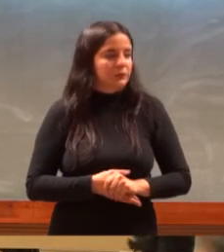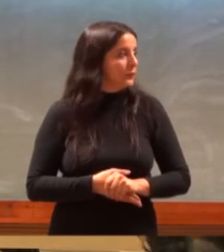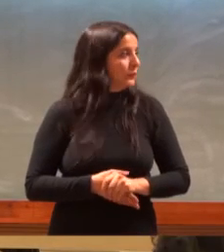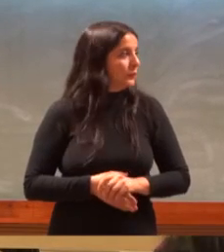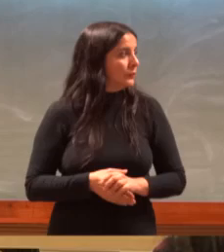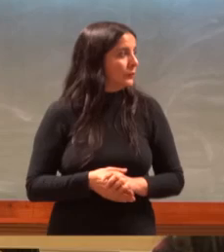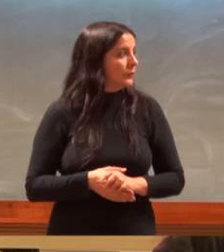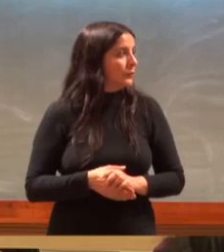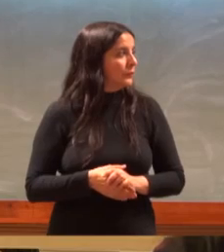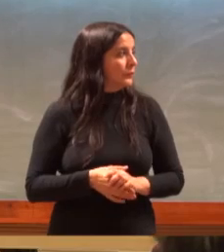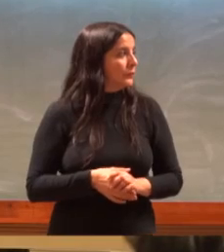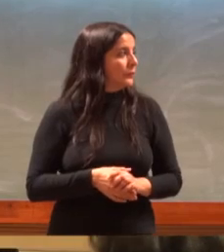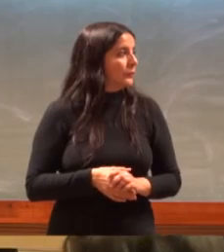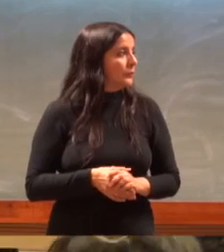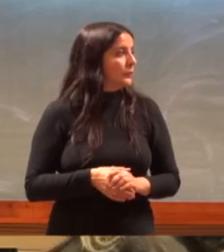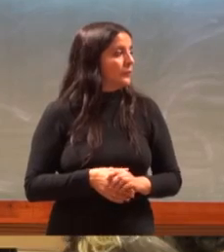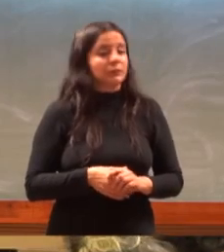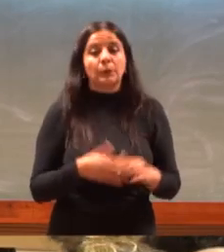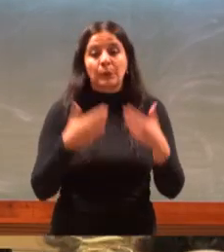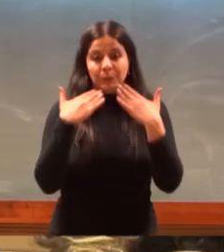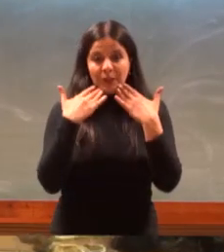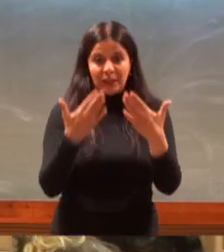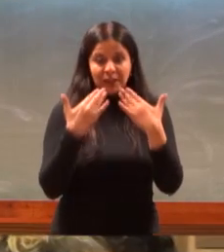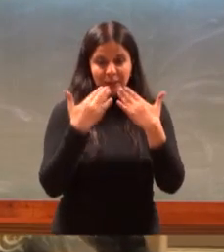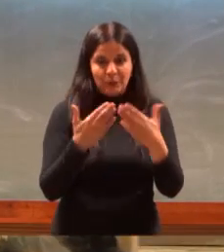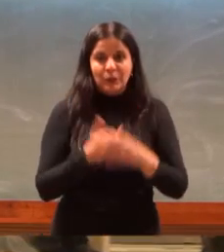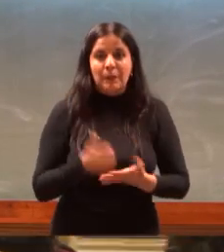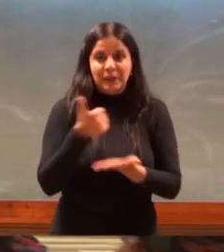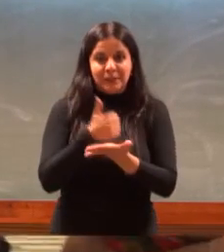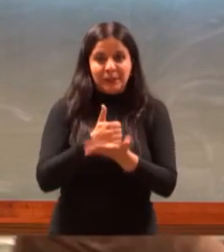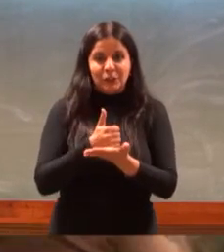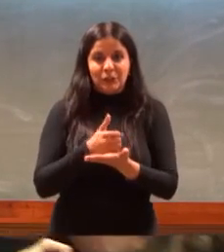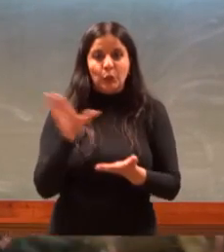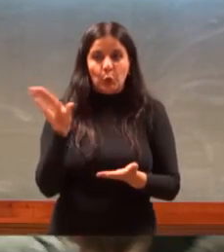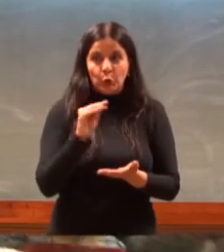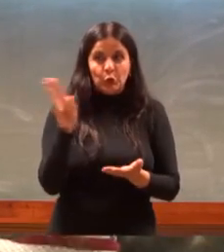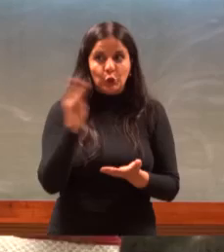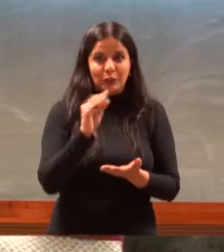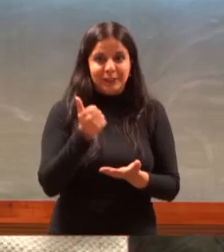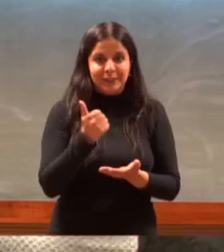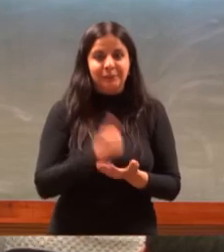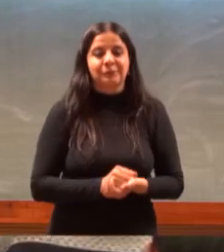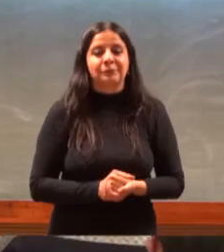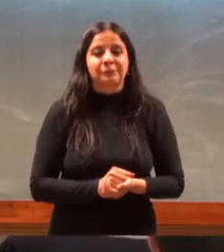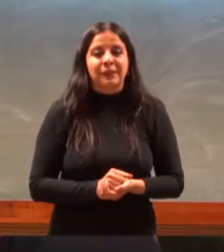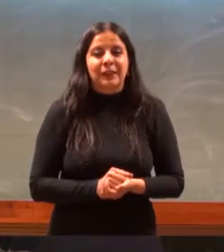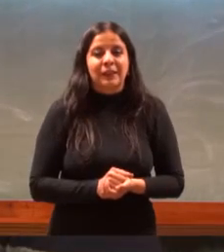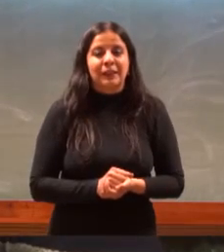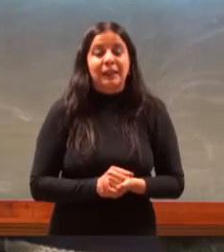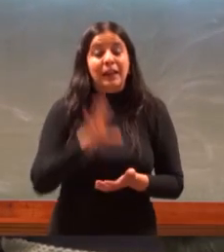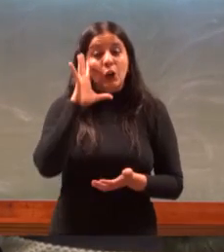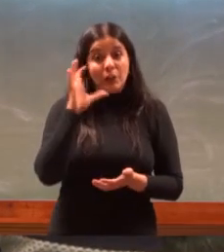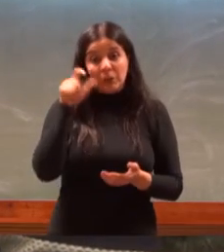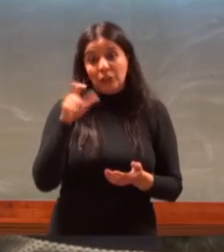filo bueno agradecemos la participación de todos de todas Les recordamos que esto ha sido